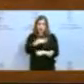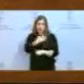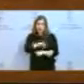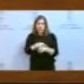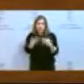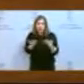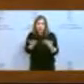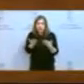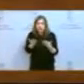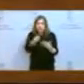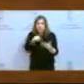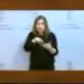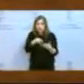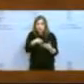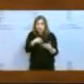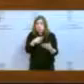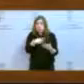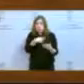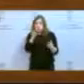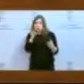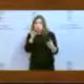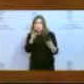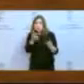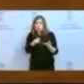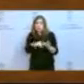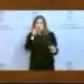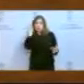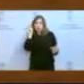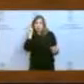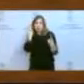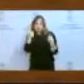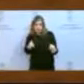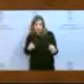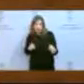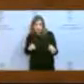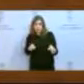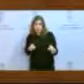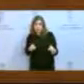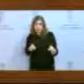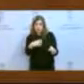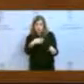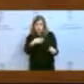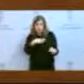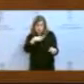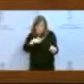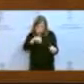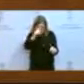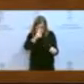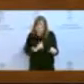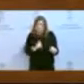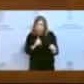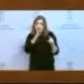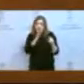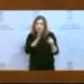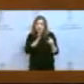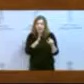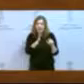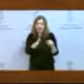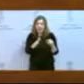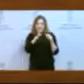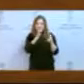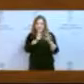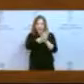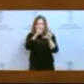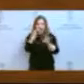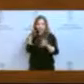¿Somos prescindibles? Sinceramente no lo sé. Visto lo visto, lo que está meridianamente claro es